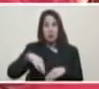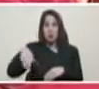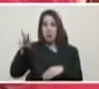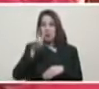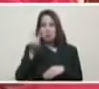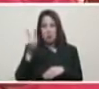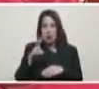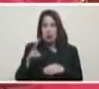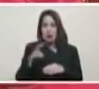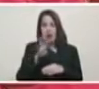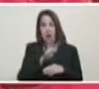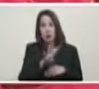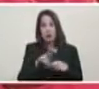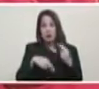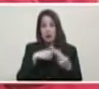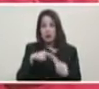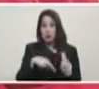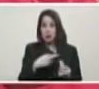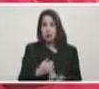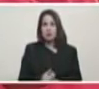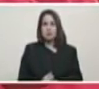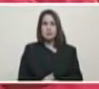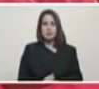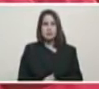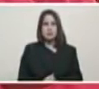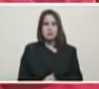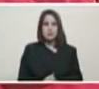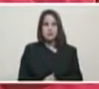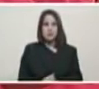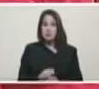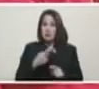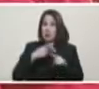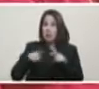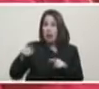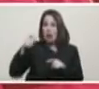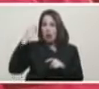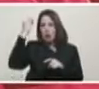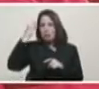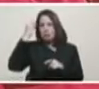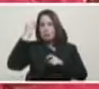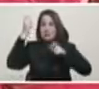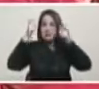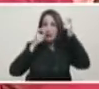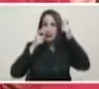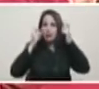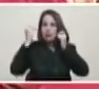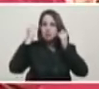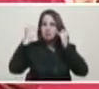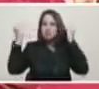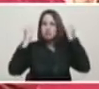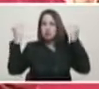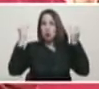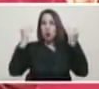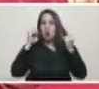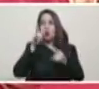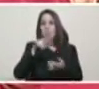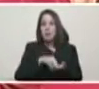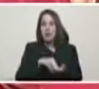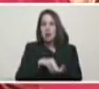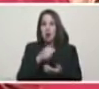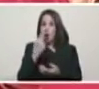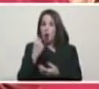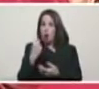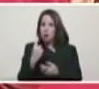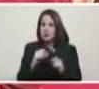época cuar republicana el comandante supremo Hugo Chávez crea en el año 2011 la gran misión